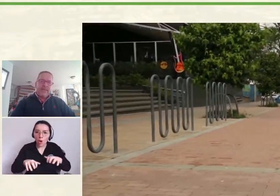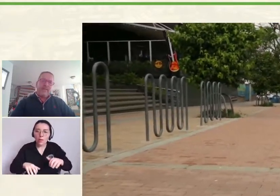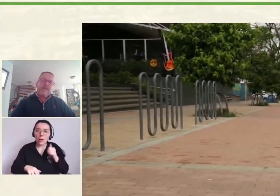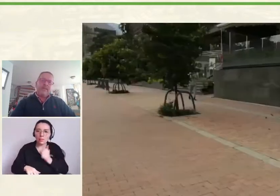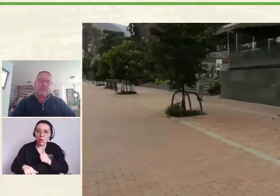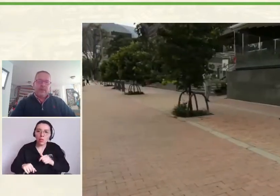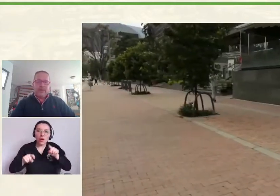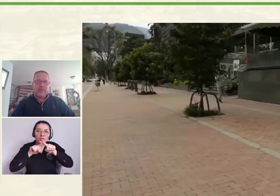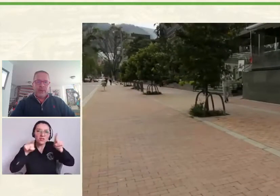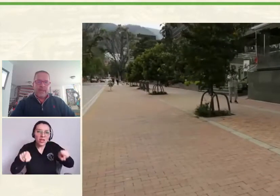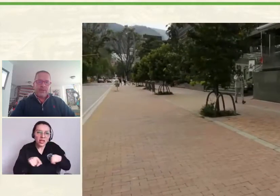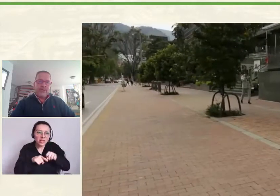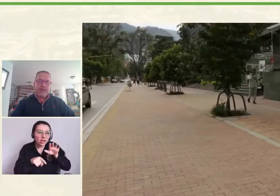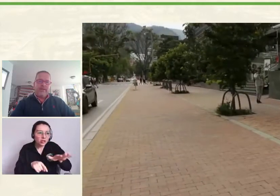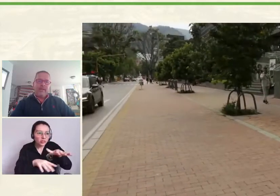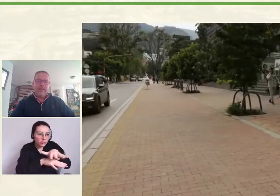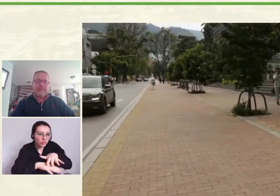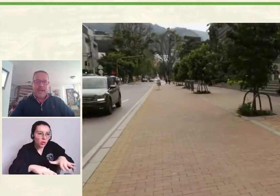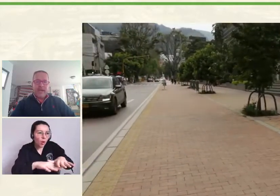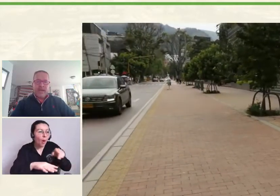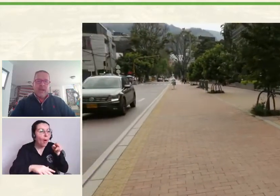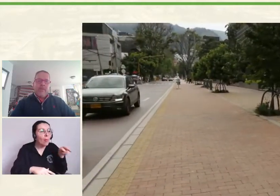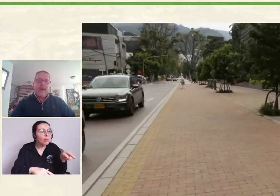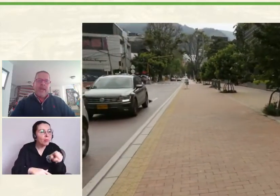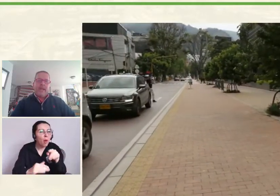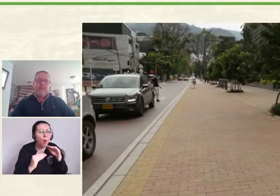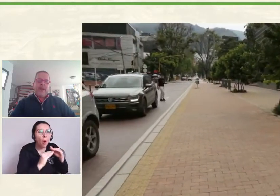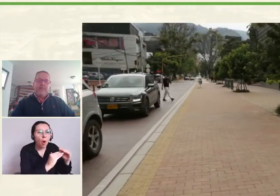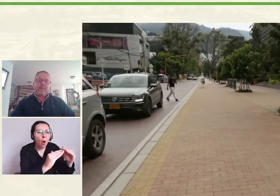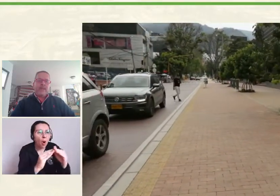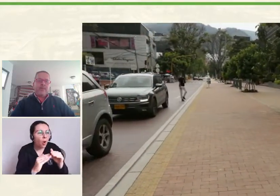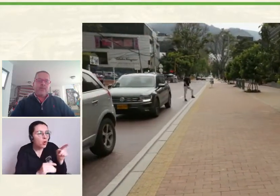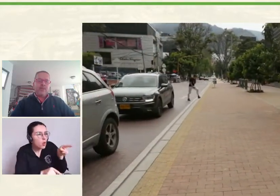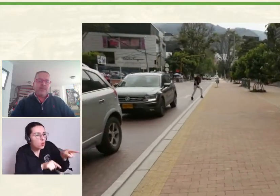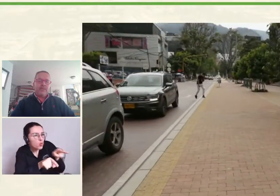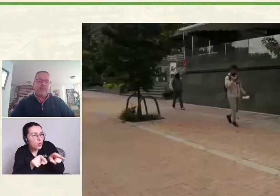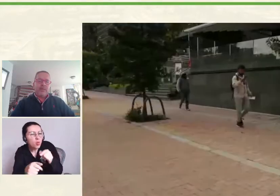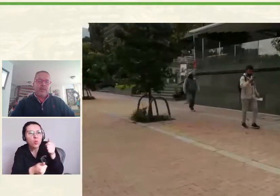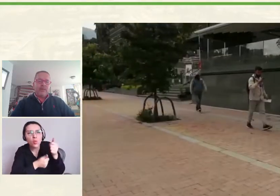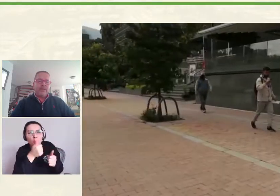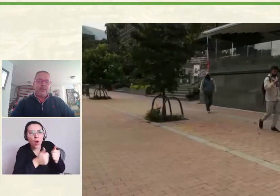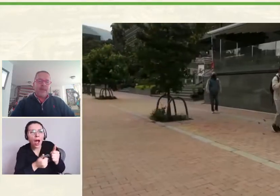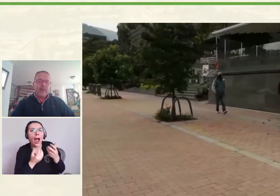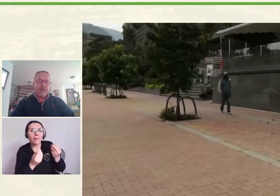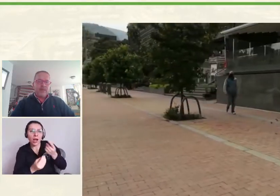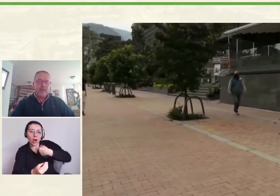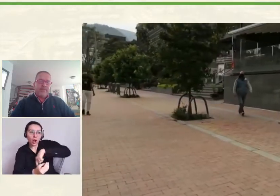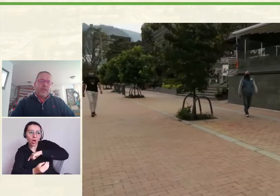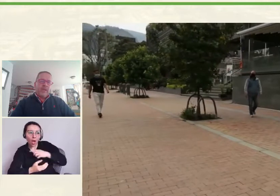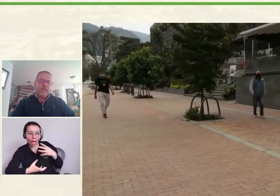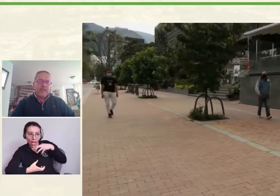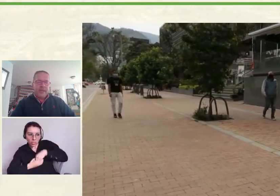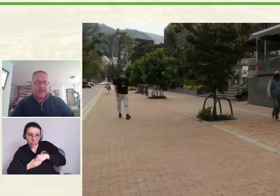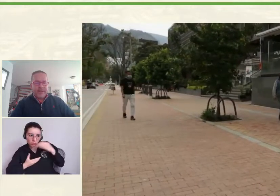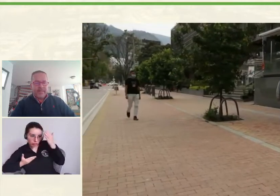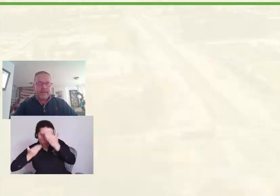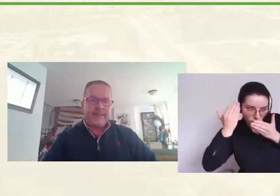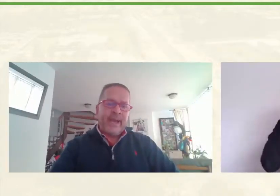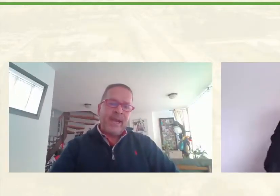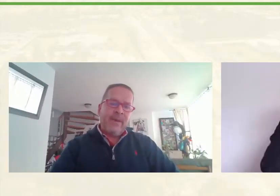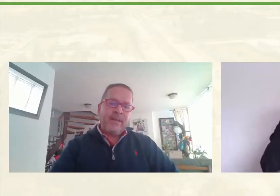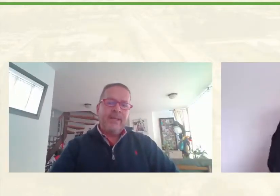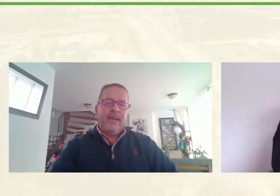catastrales, definen qué tipo de predios se van a beneficiar. ¿Para qué? Para empezar nosotros a hacer filtros internos en donde se